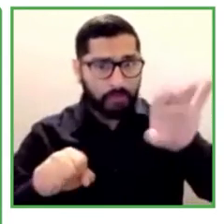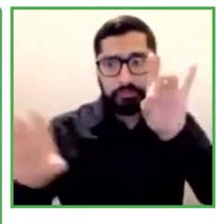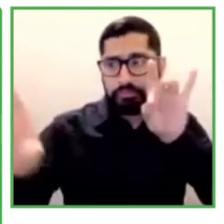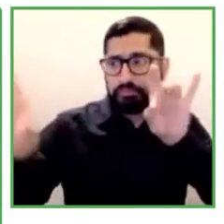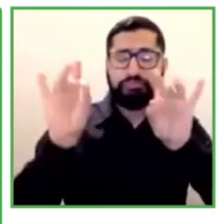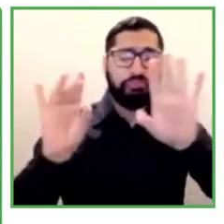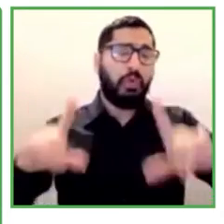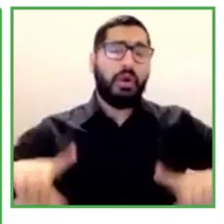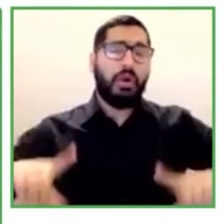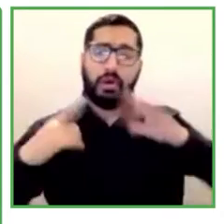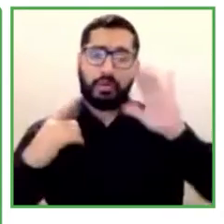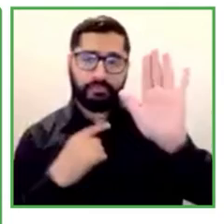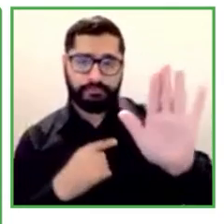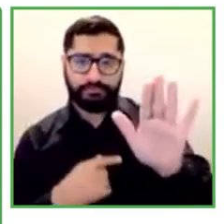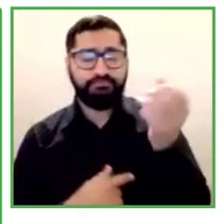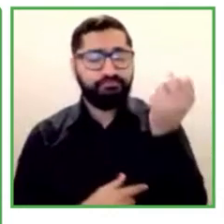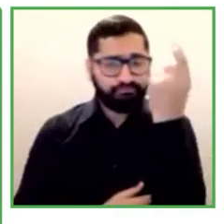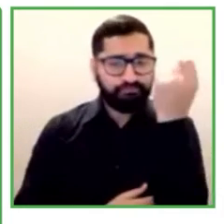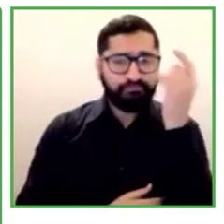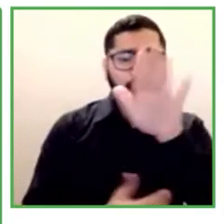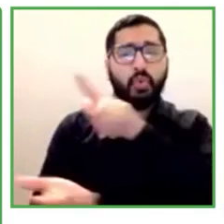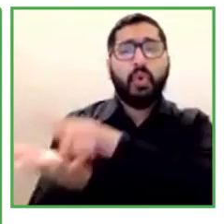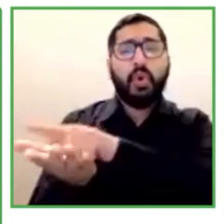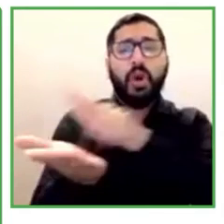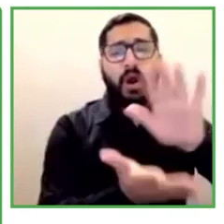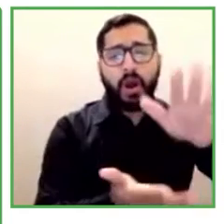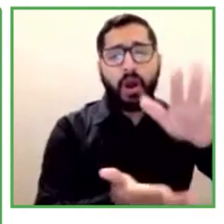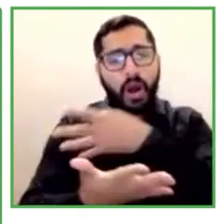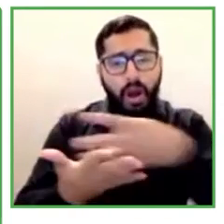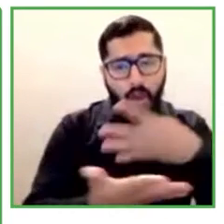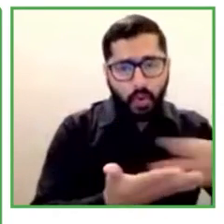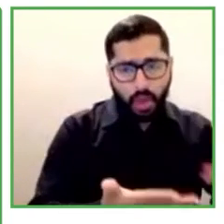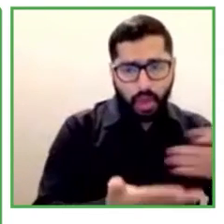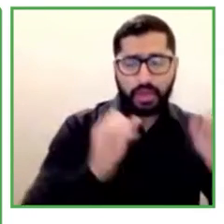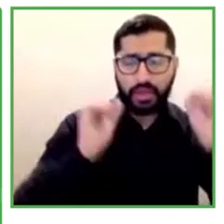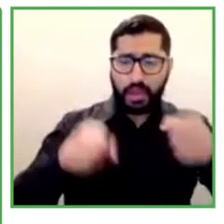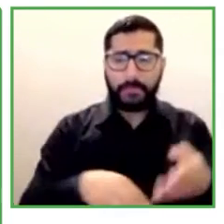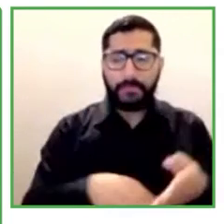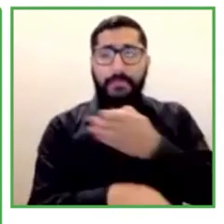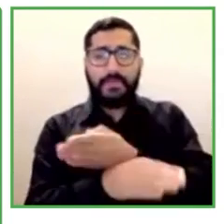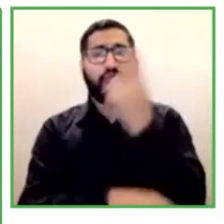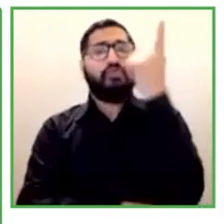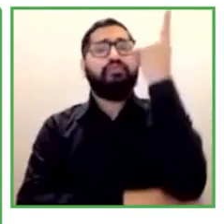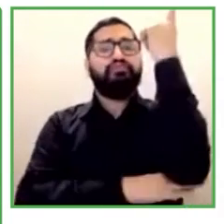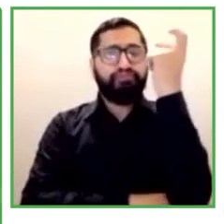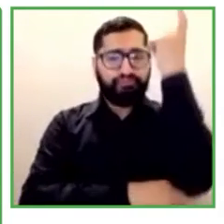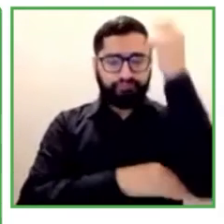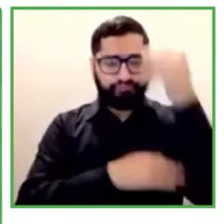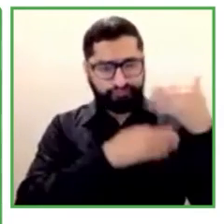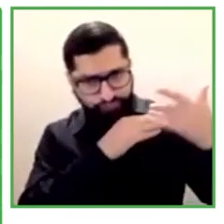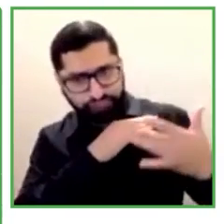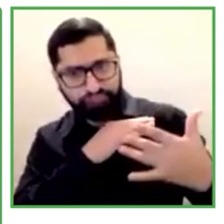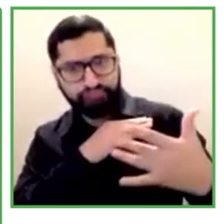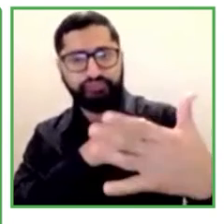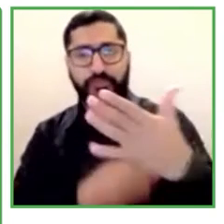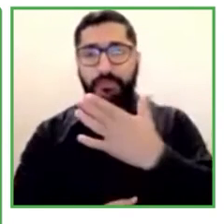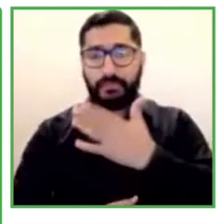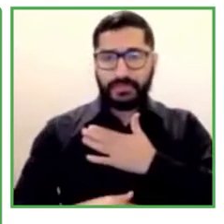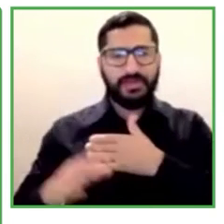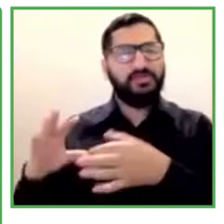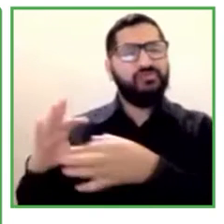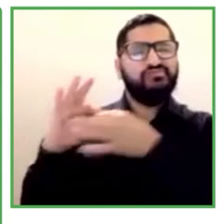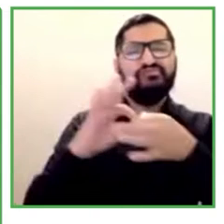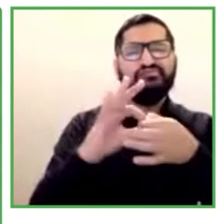parte inferior de la pantalla. Antes de comenzar la discusión, me gustaría compartir algunas palabras sobre mi empresa, sobre la